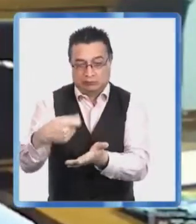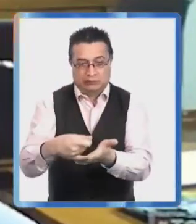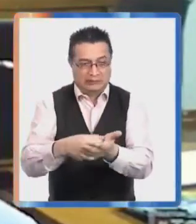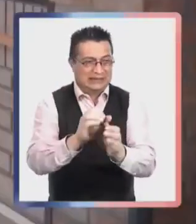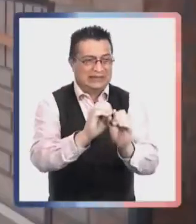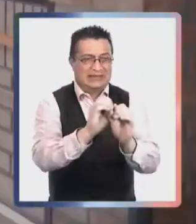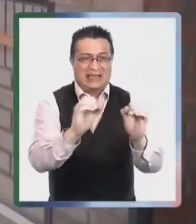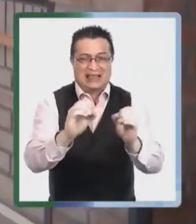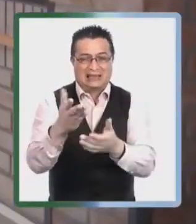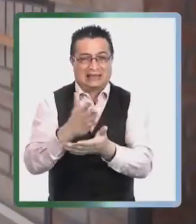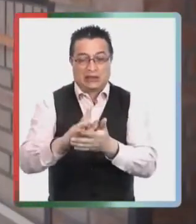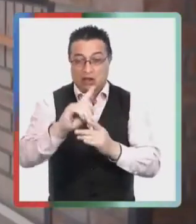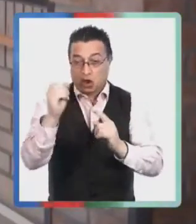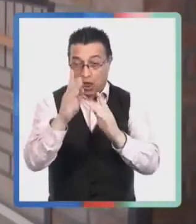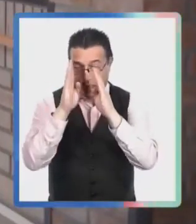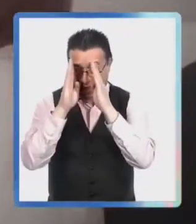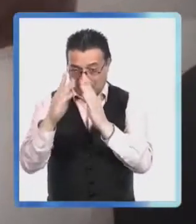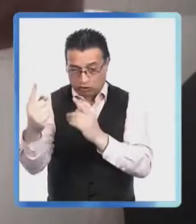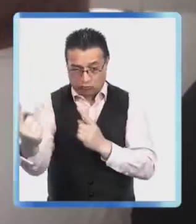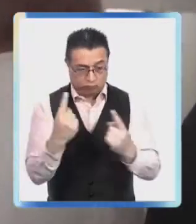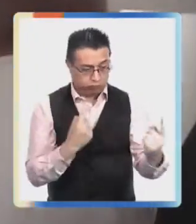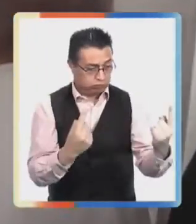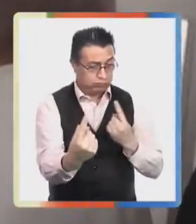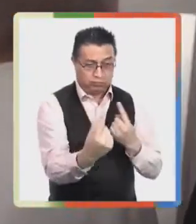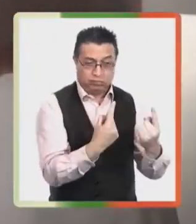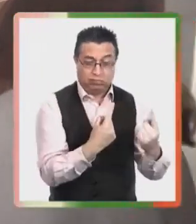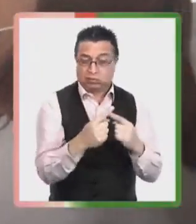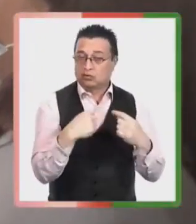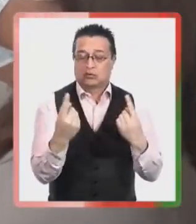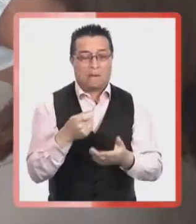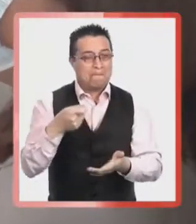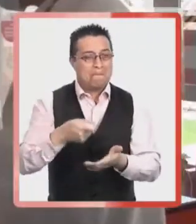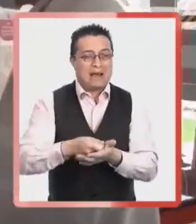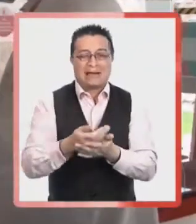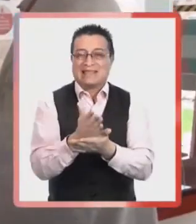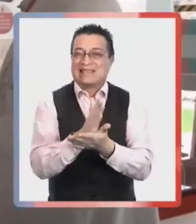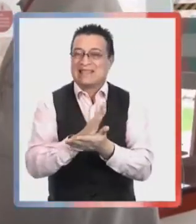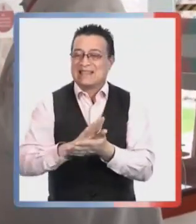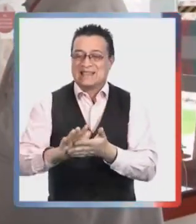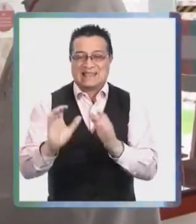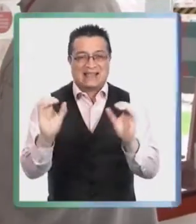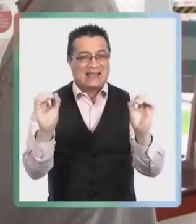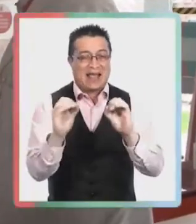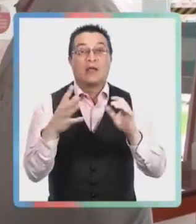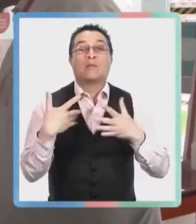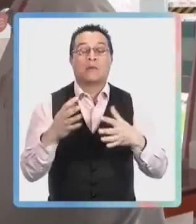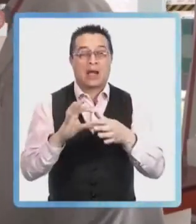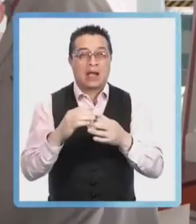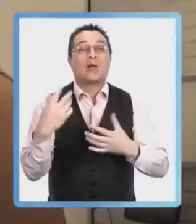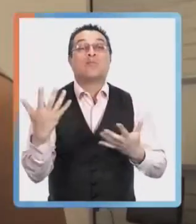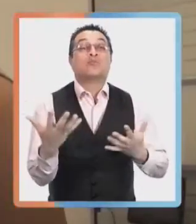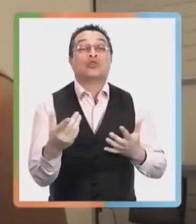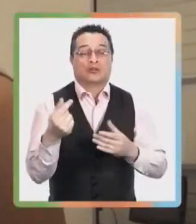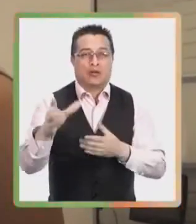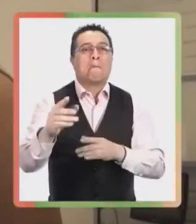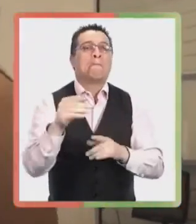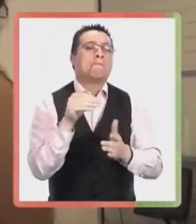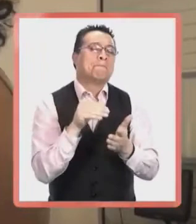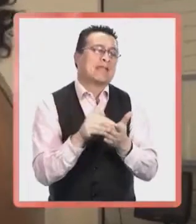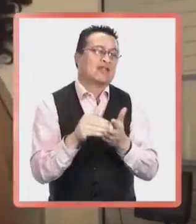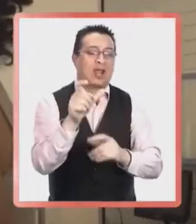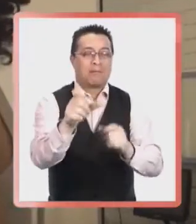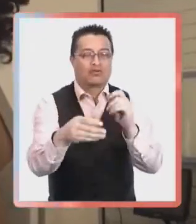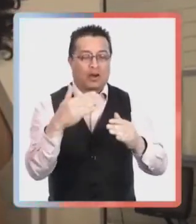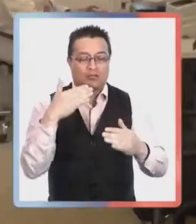peso a nadie todas las personas que son atendidas acá no tienen que pagar ni un peso y lo hacemos todo gracias al generoso aporte de